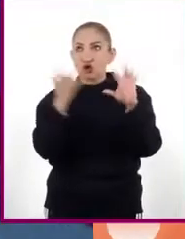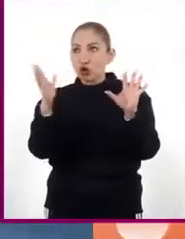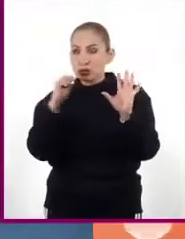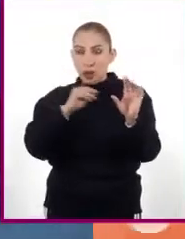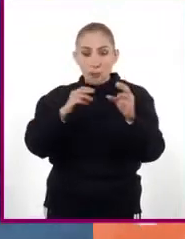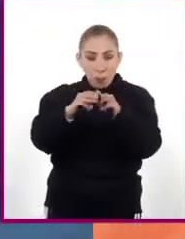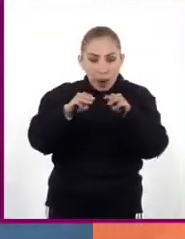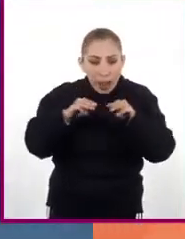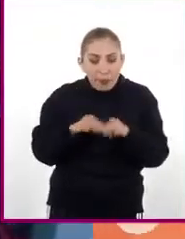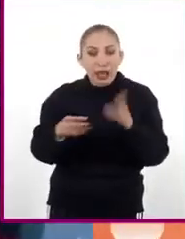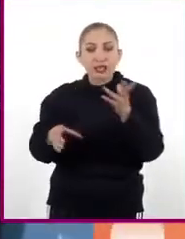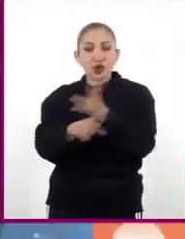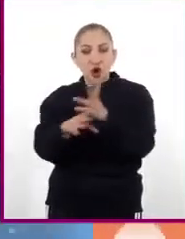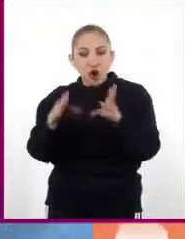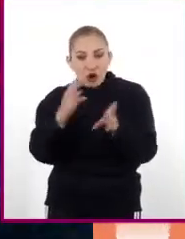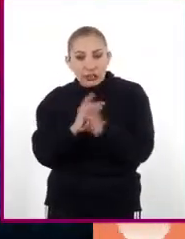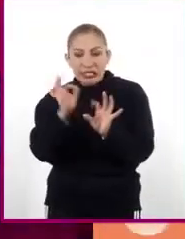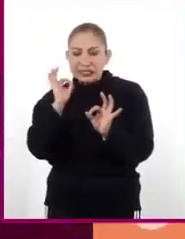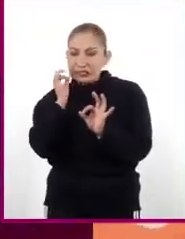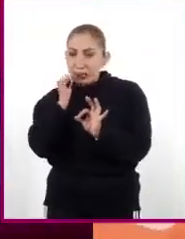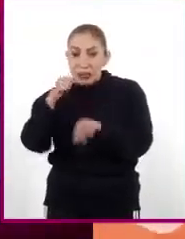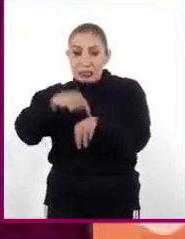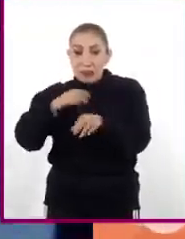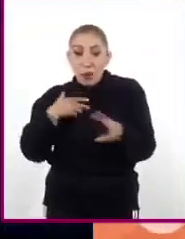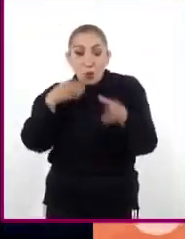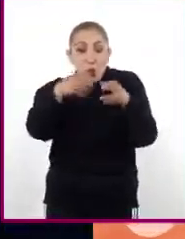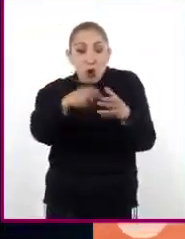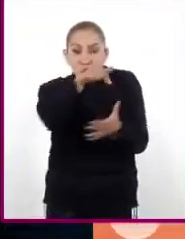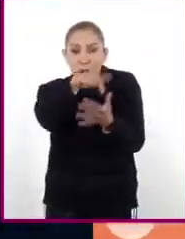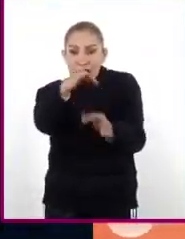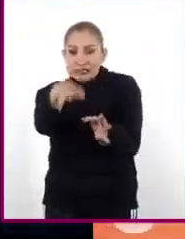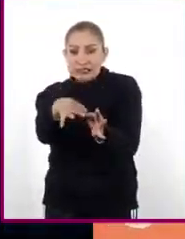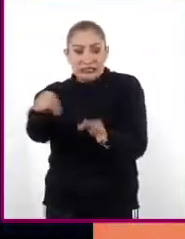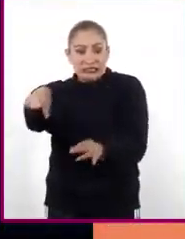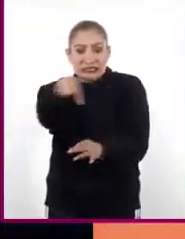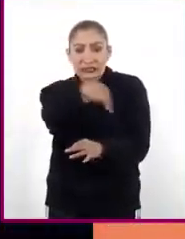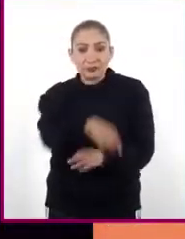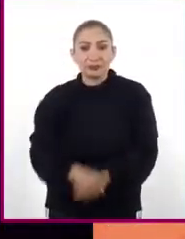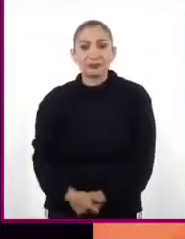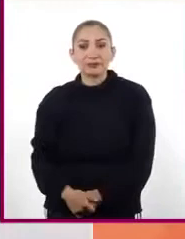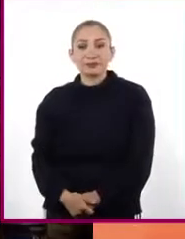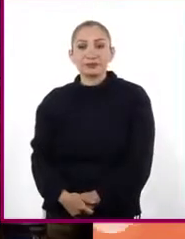de mobiliario y utilería esté siempre a tiempo y en su lugar.